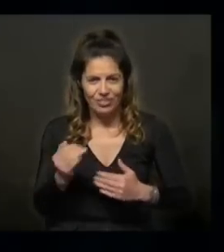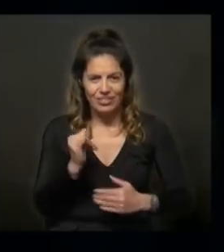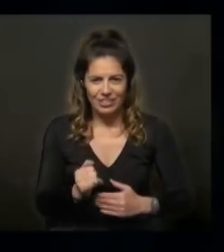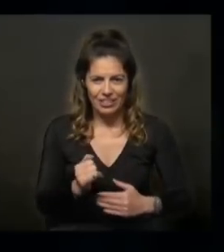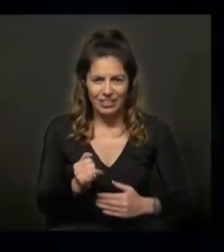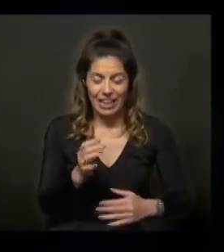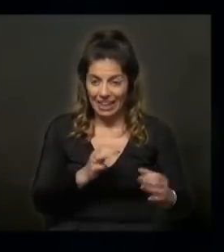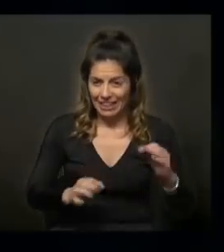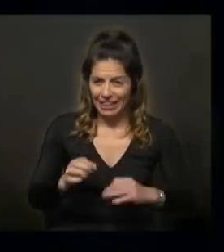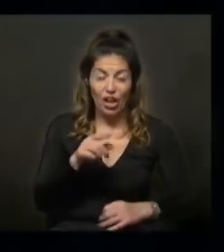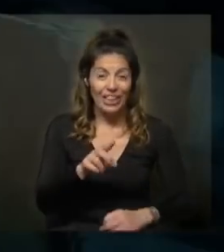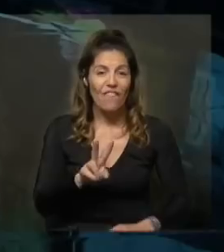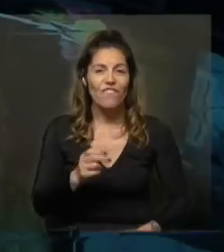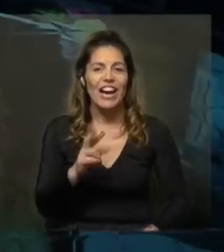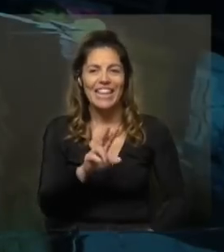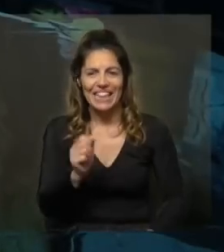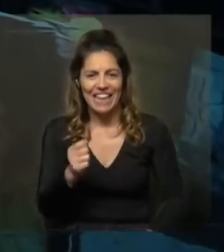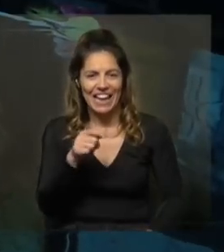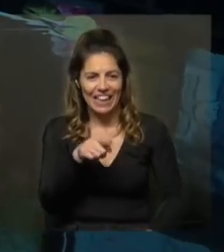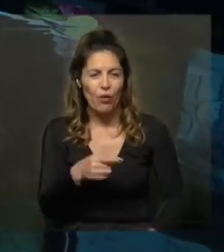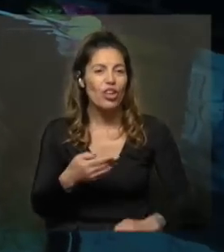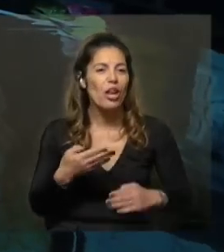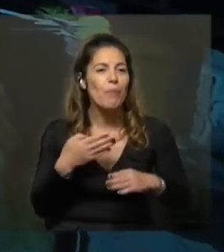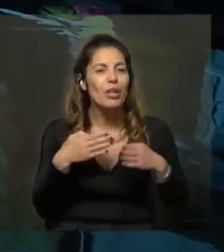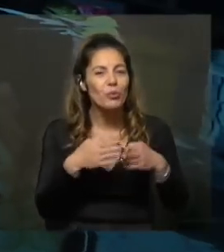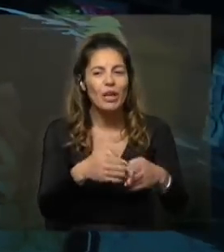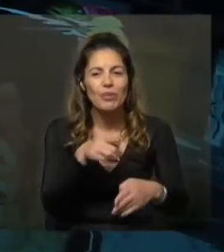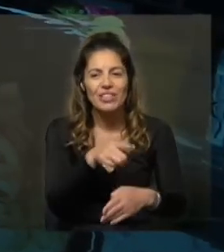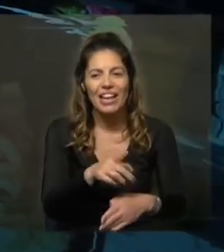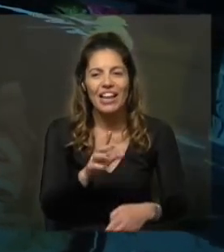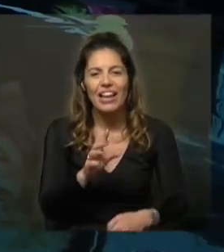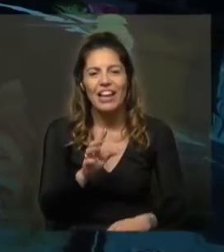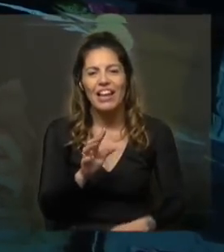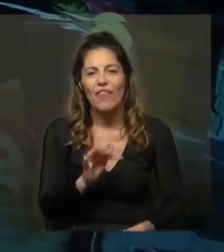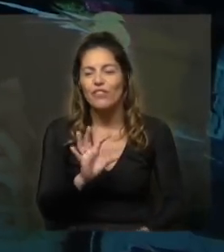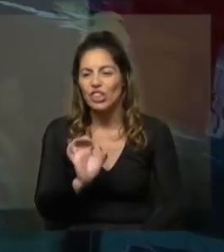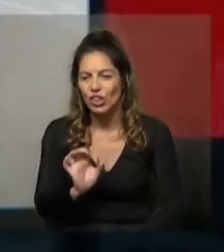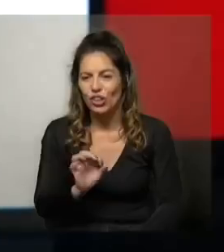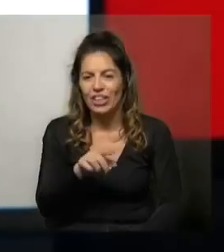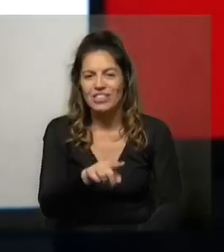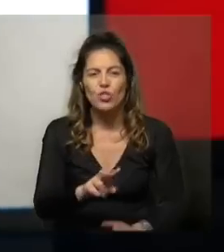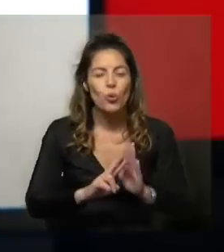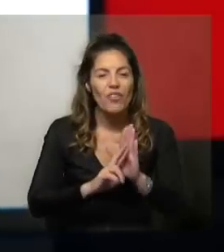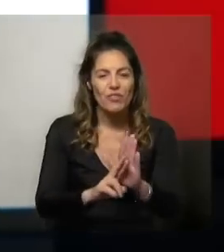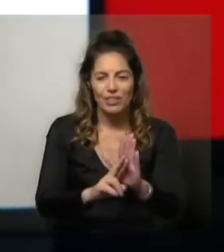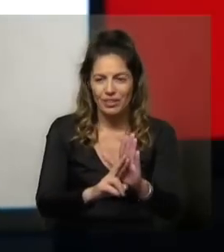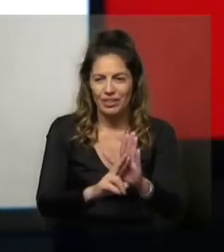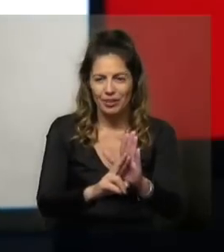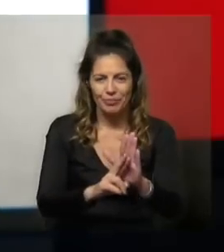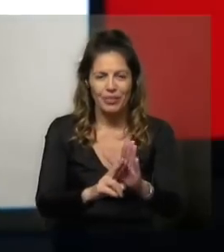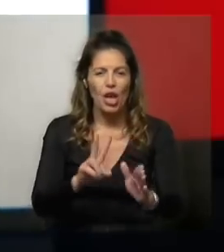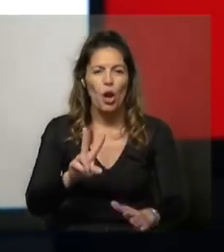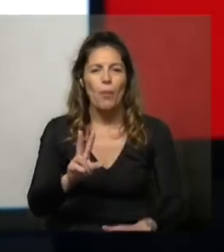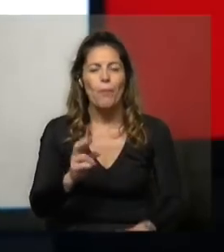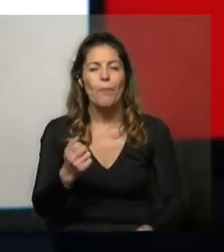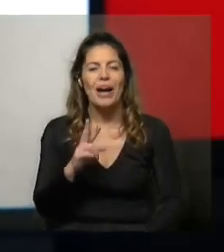que fue a cuando le preguntamos a Fito el este tomar